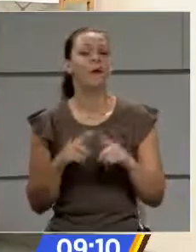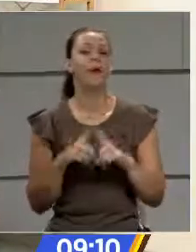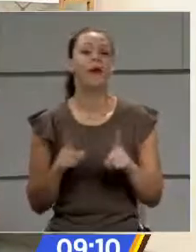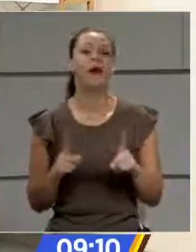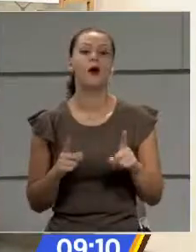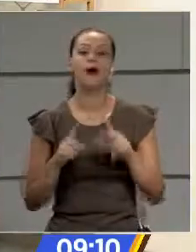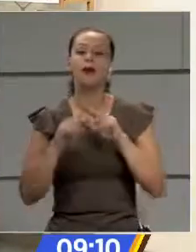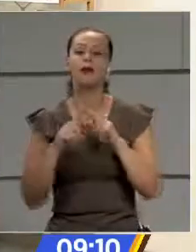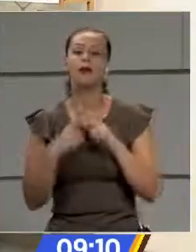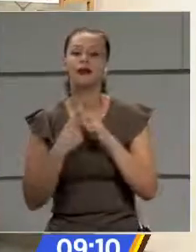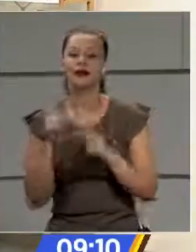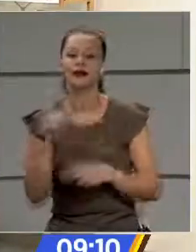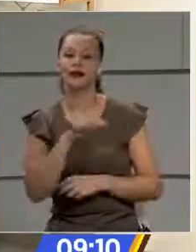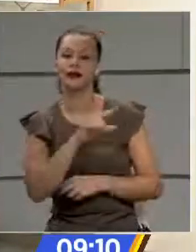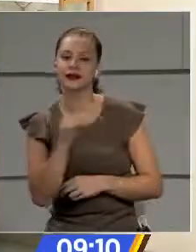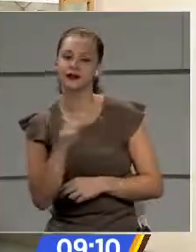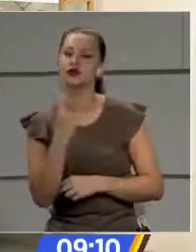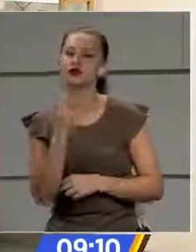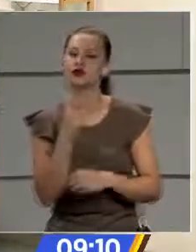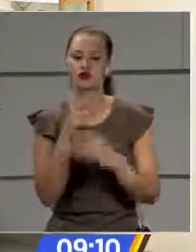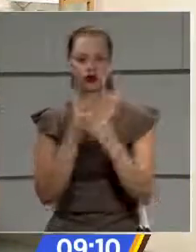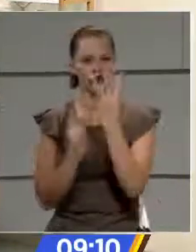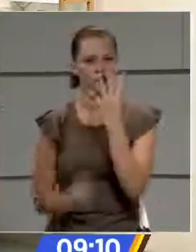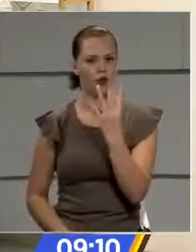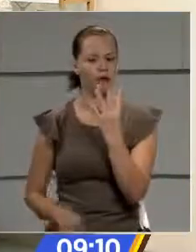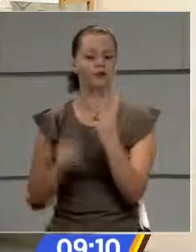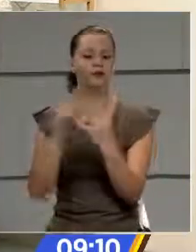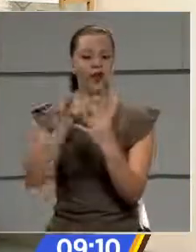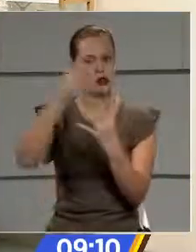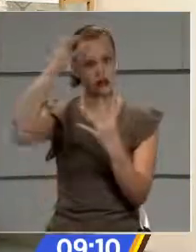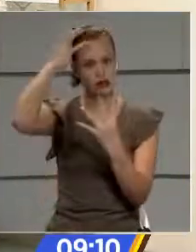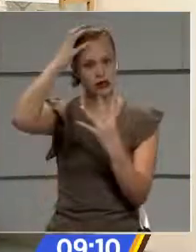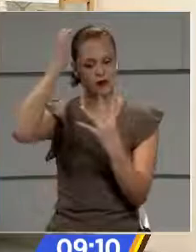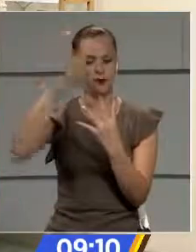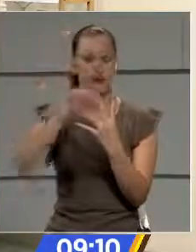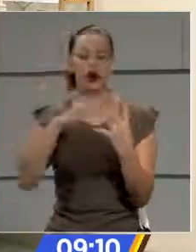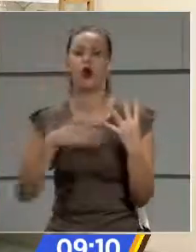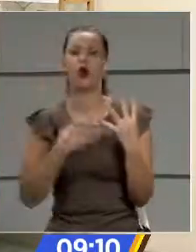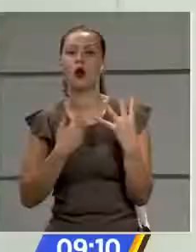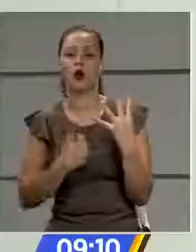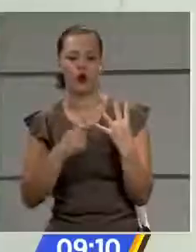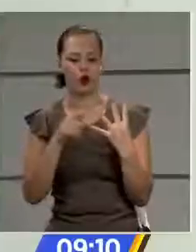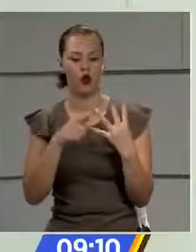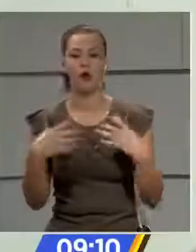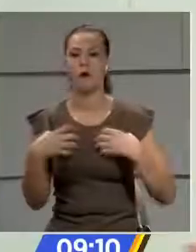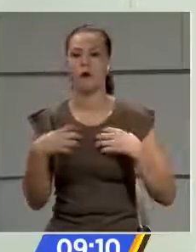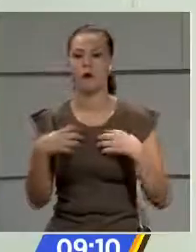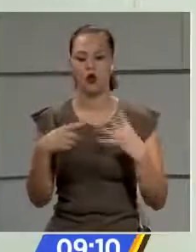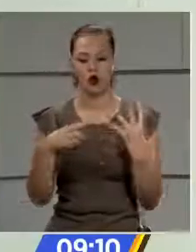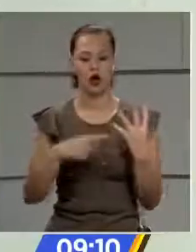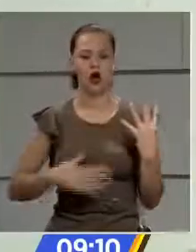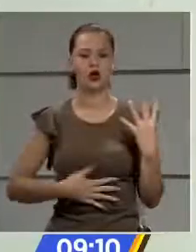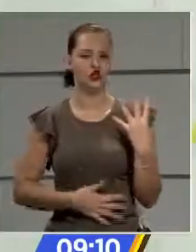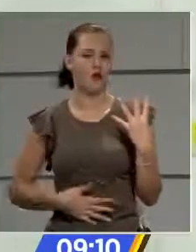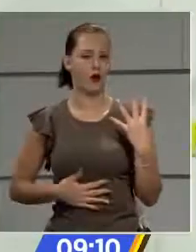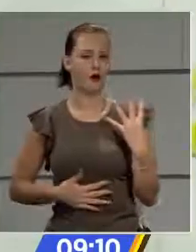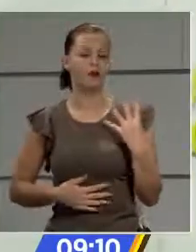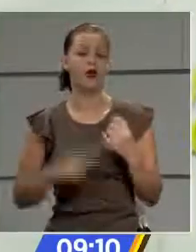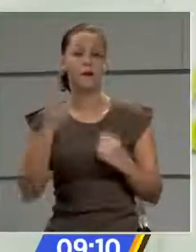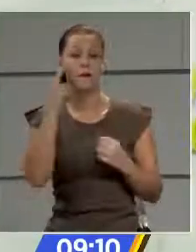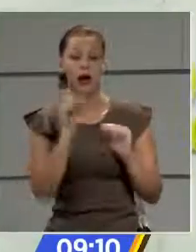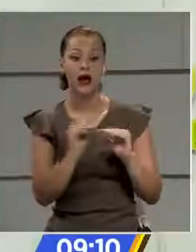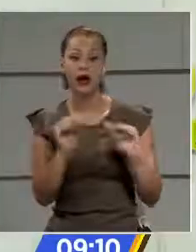empezar esta semana solamente con cuatro. Vamos a hablar sobre el cerebro, el corazón, los pulmones y el estómago. Para los